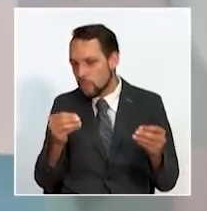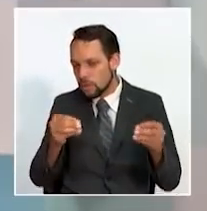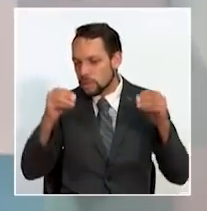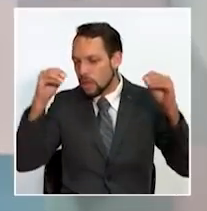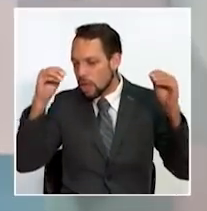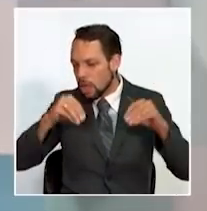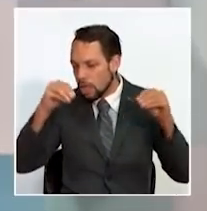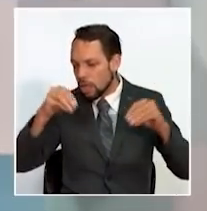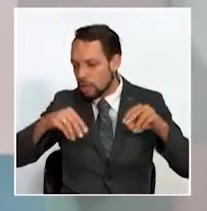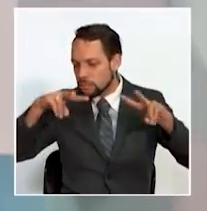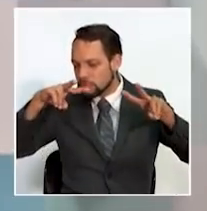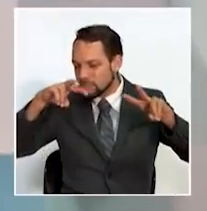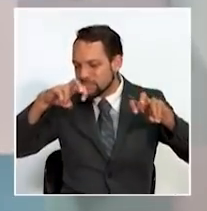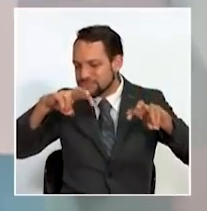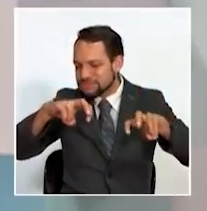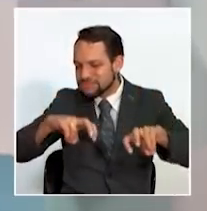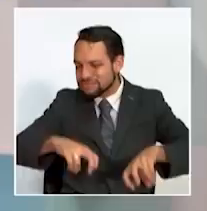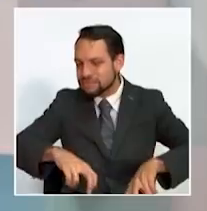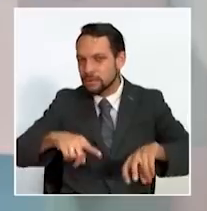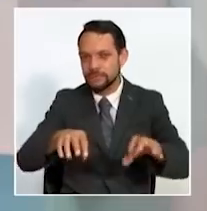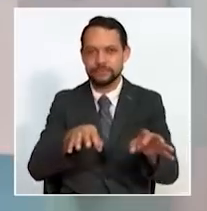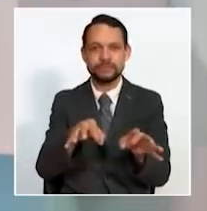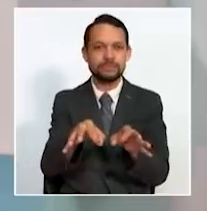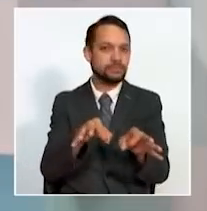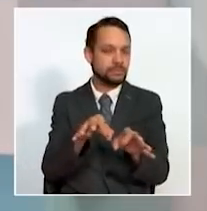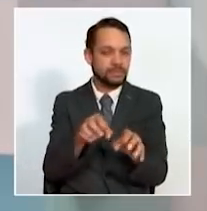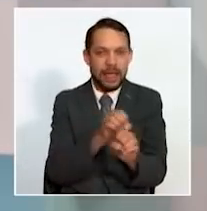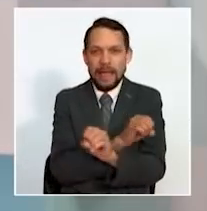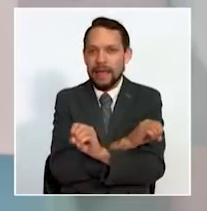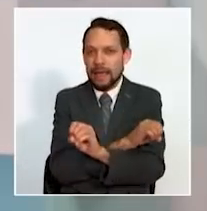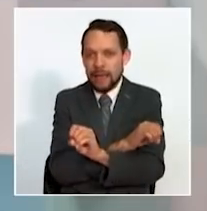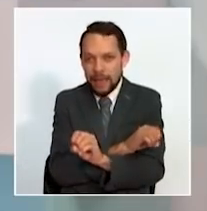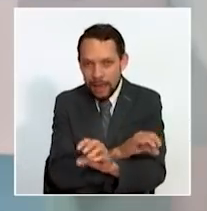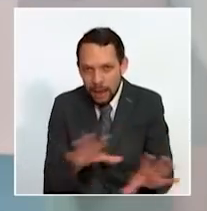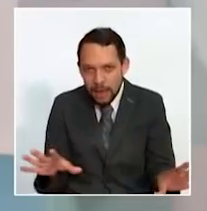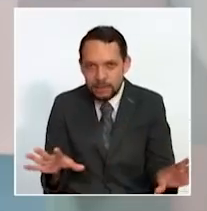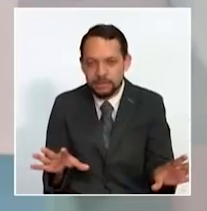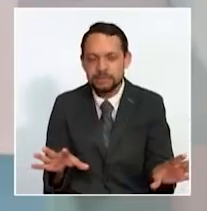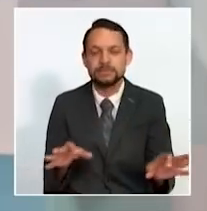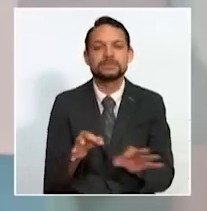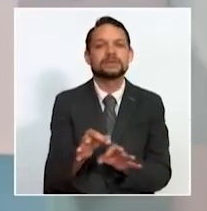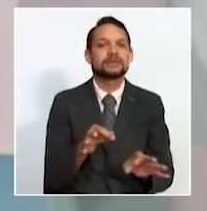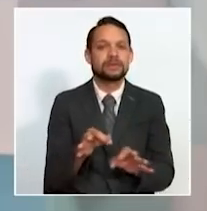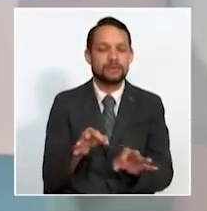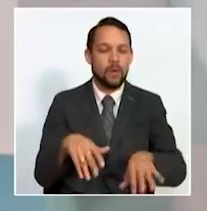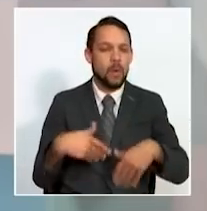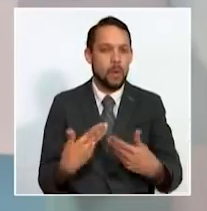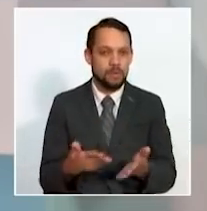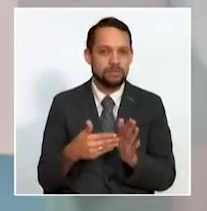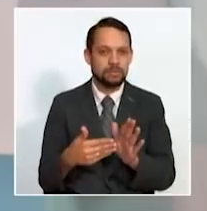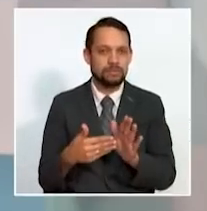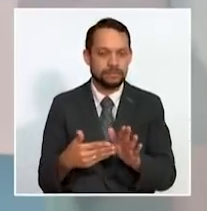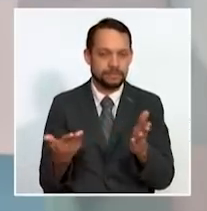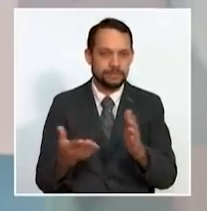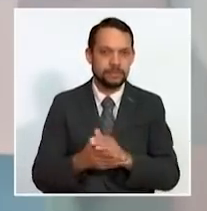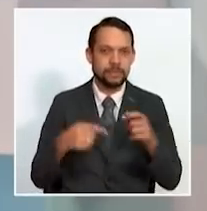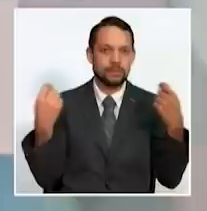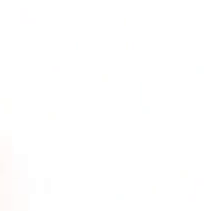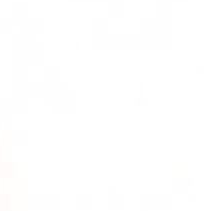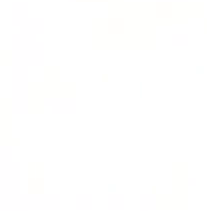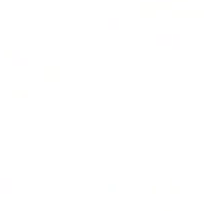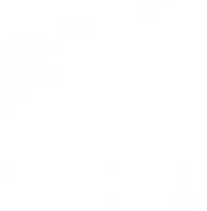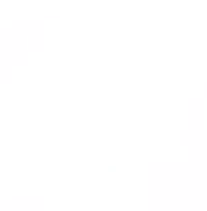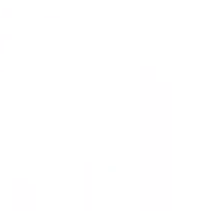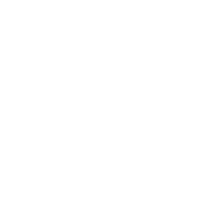para eso hoy queremos contarles de una manera muy didáctica la importancia de los apoyos diagnósticos. Ya regresamos.